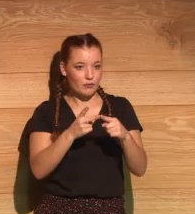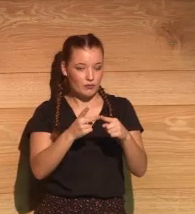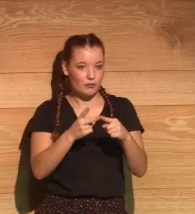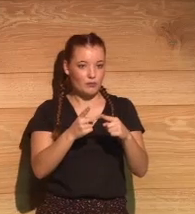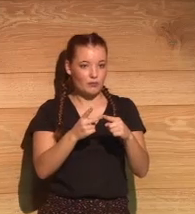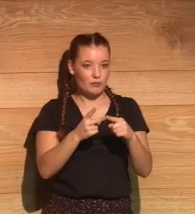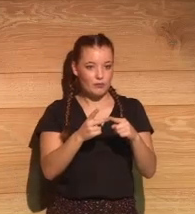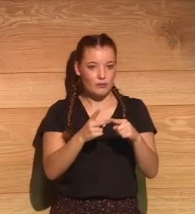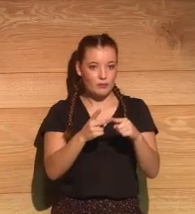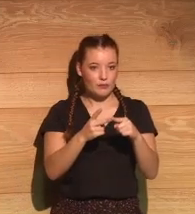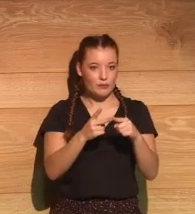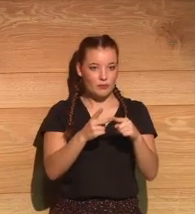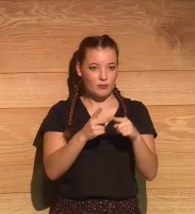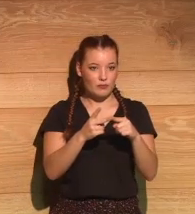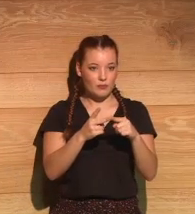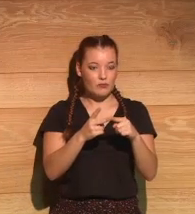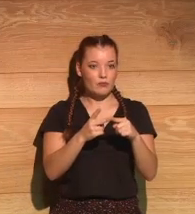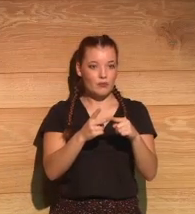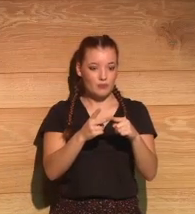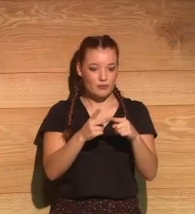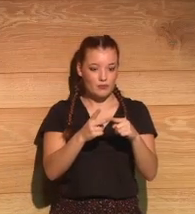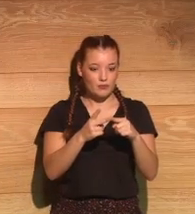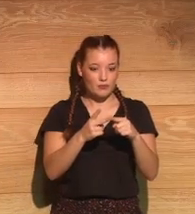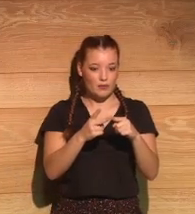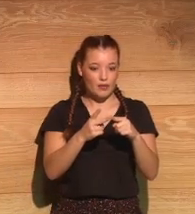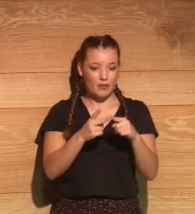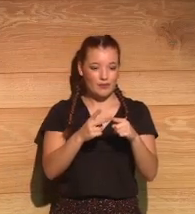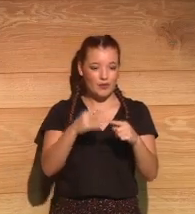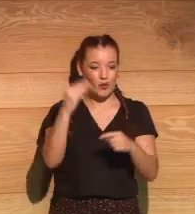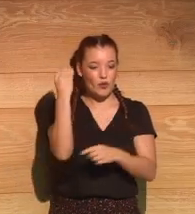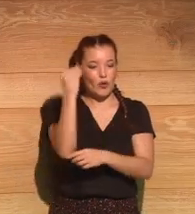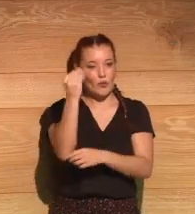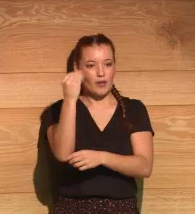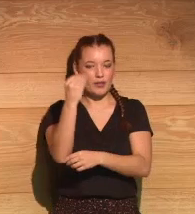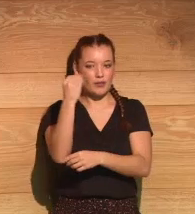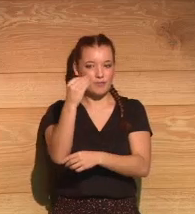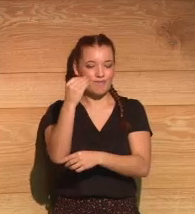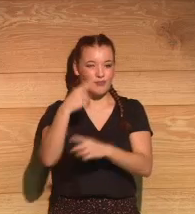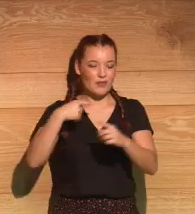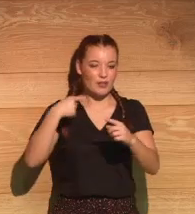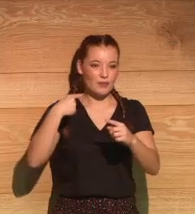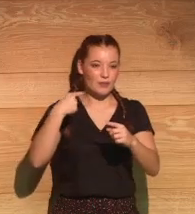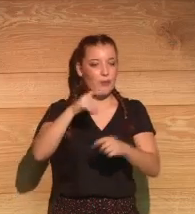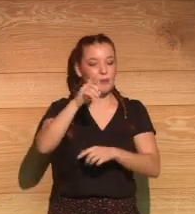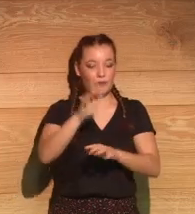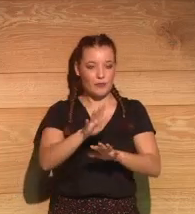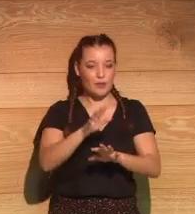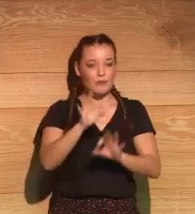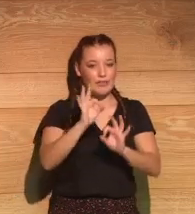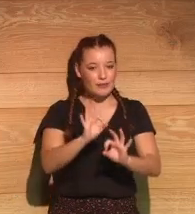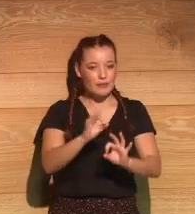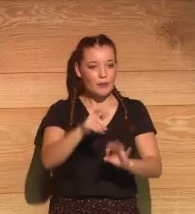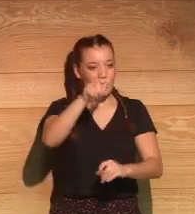figura del tránsfuga generacional. Me refiero a esas personas